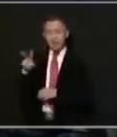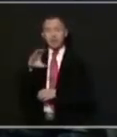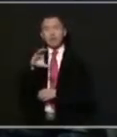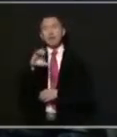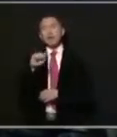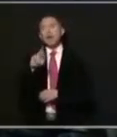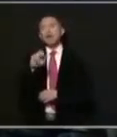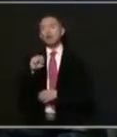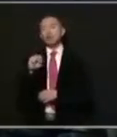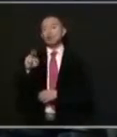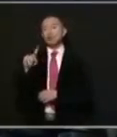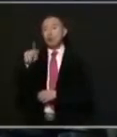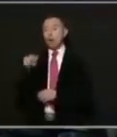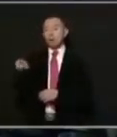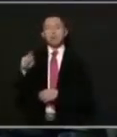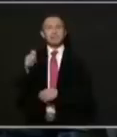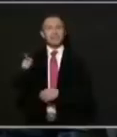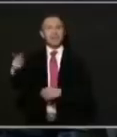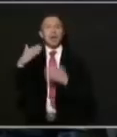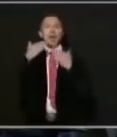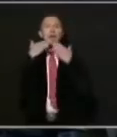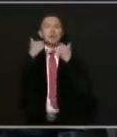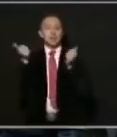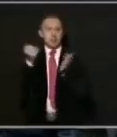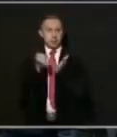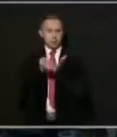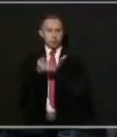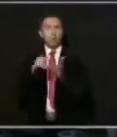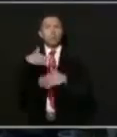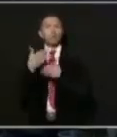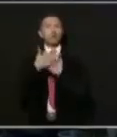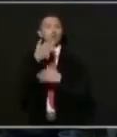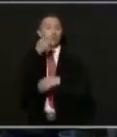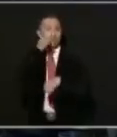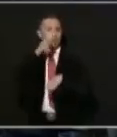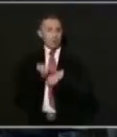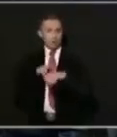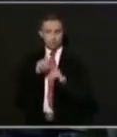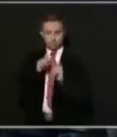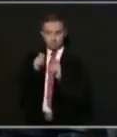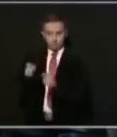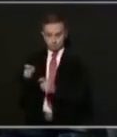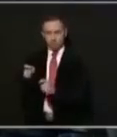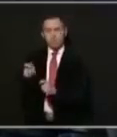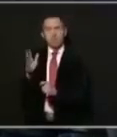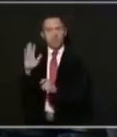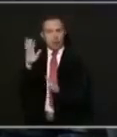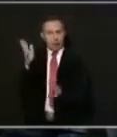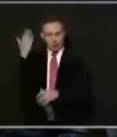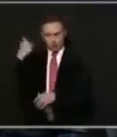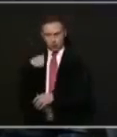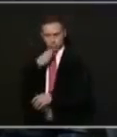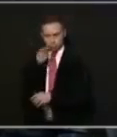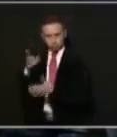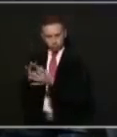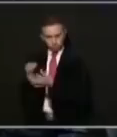el próximo secretario de Hacienda, tiene ya esa indicación.